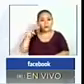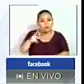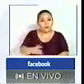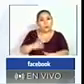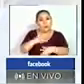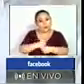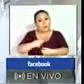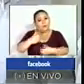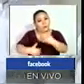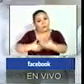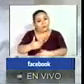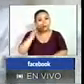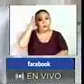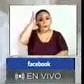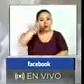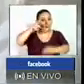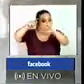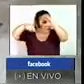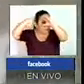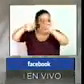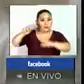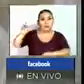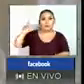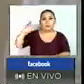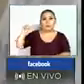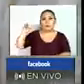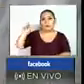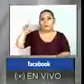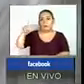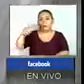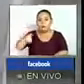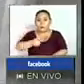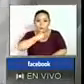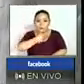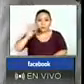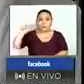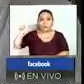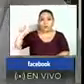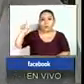salir adelante. Con imágenes de Ricardo Tobar, un reporte de Luis Alberto López.